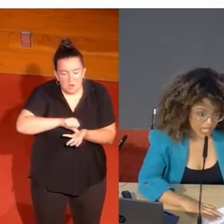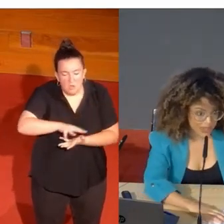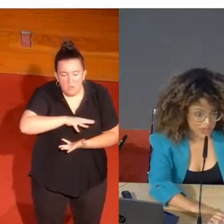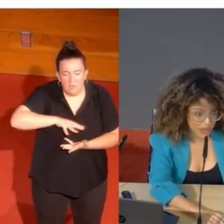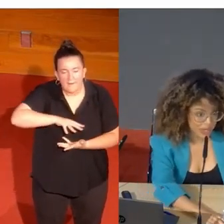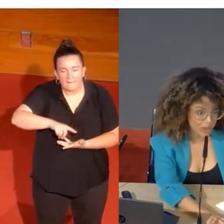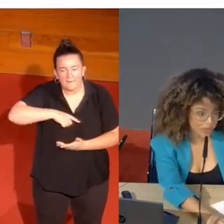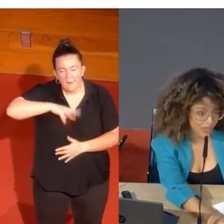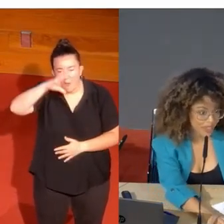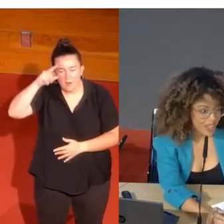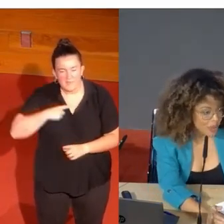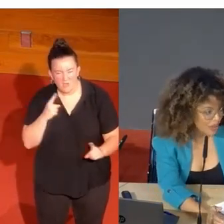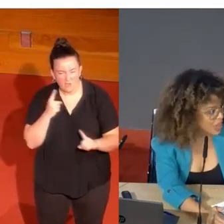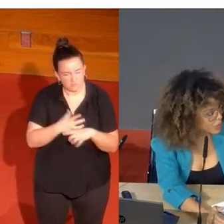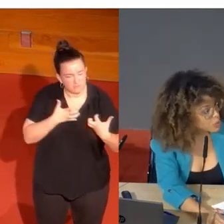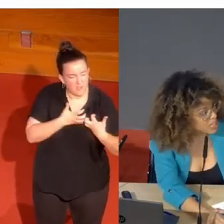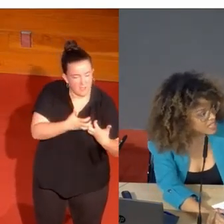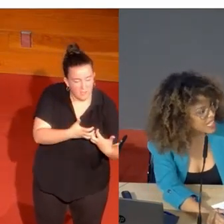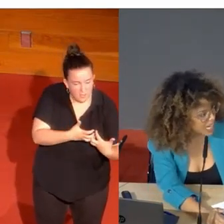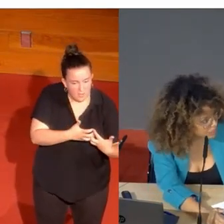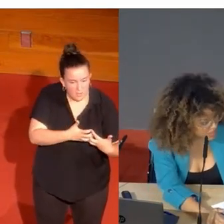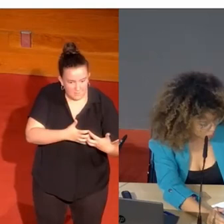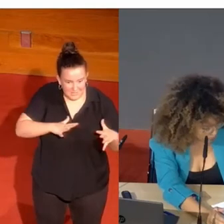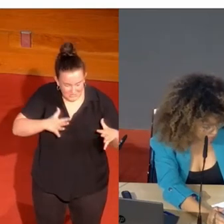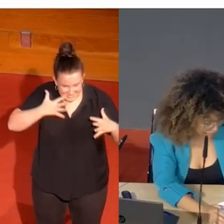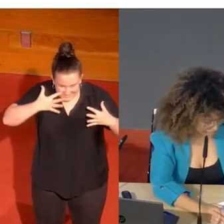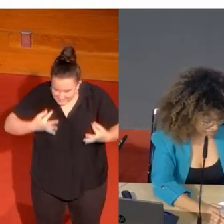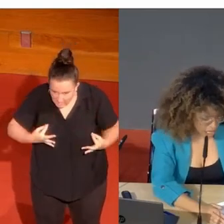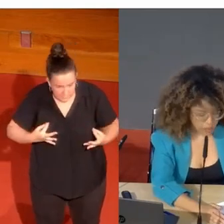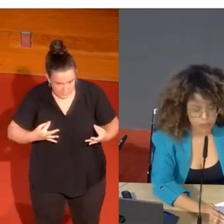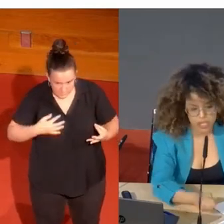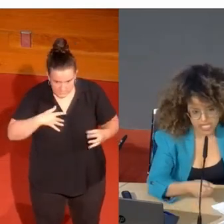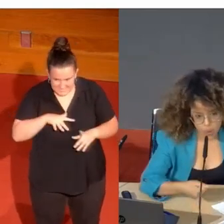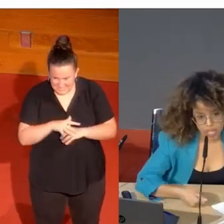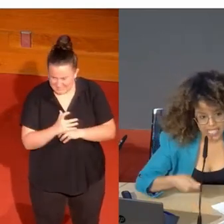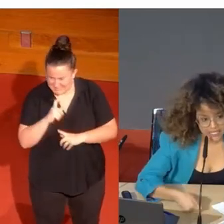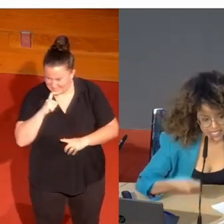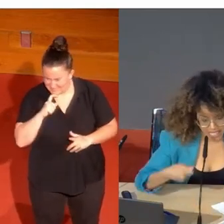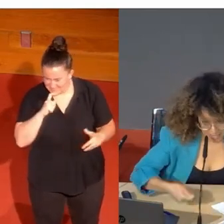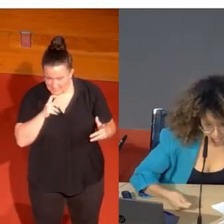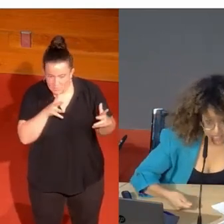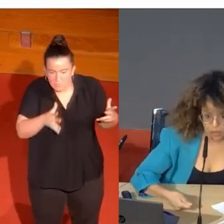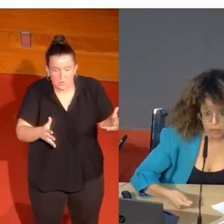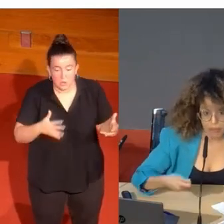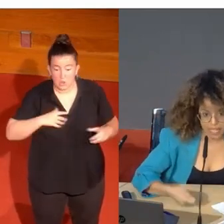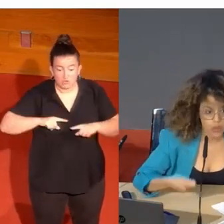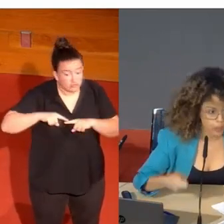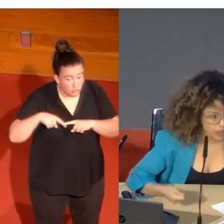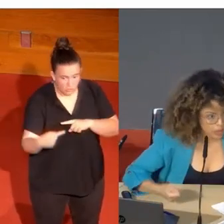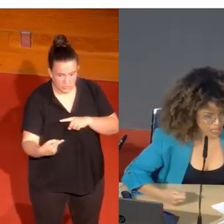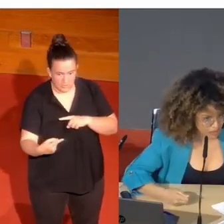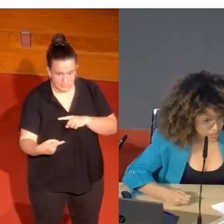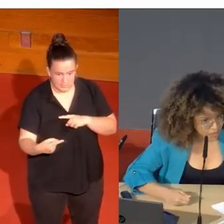periodismo local que lucha contra el olvido lo hace en circunstancias realmente complejas porque porque se juega la vida a diario